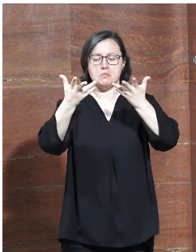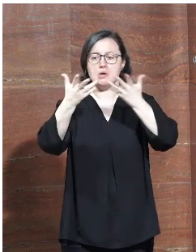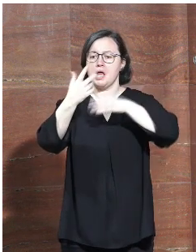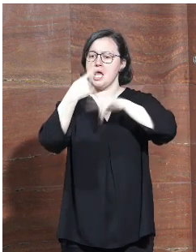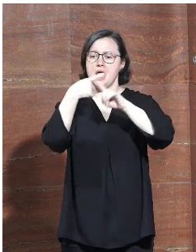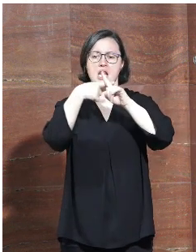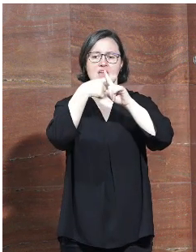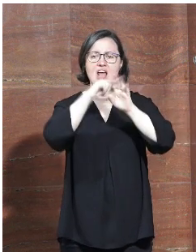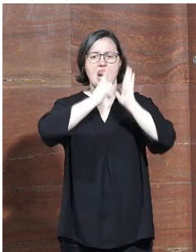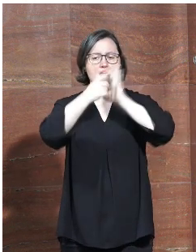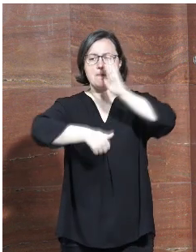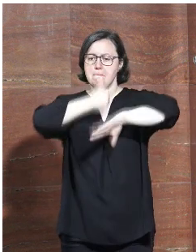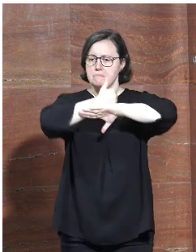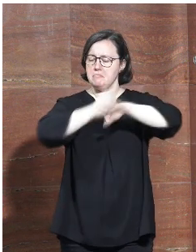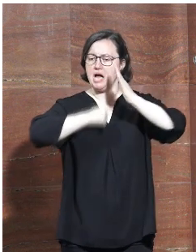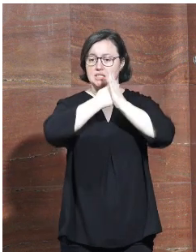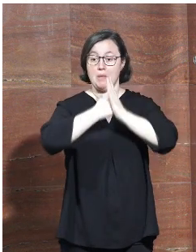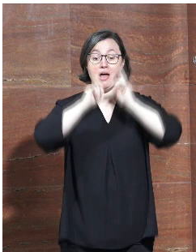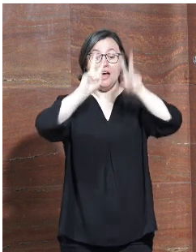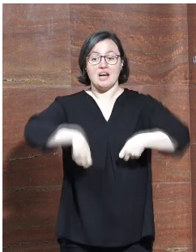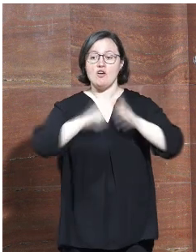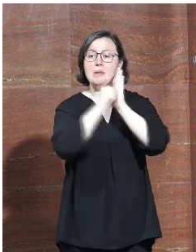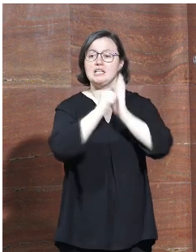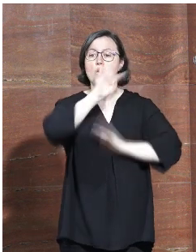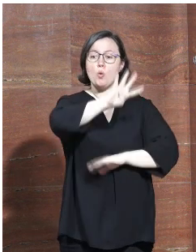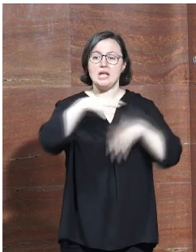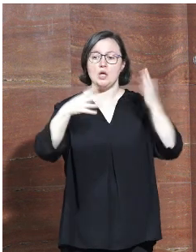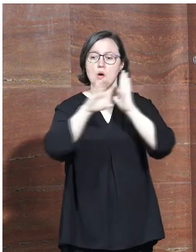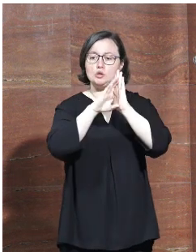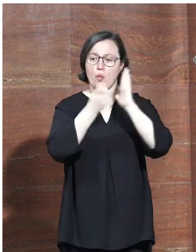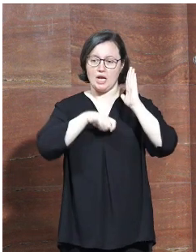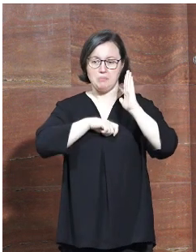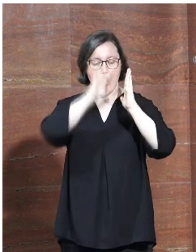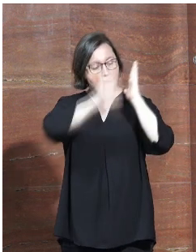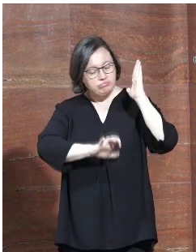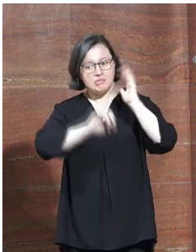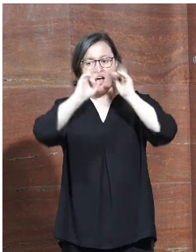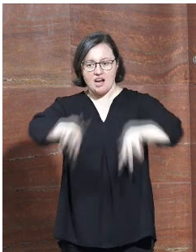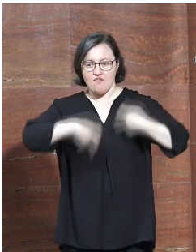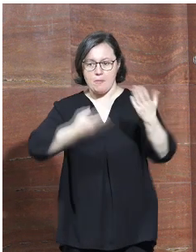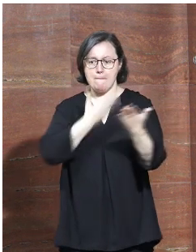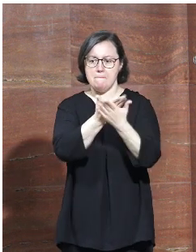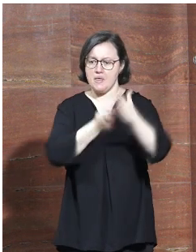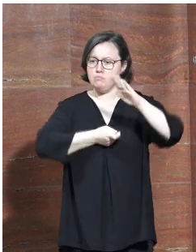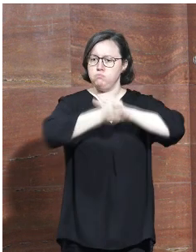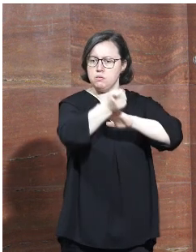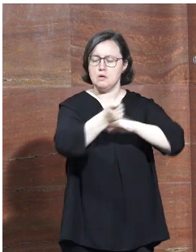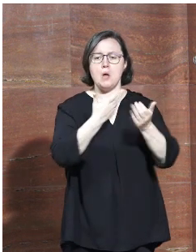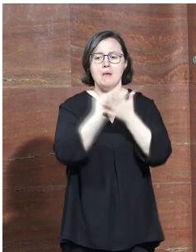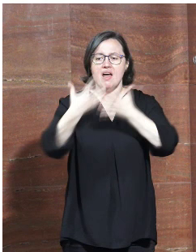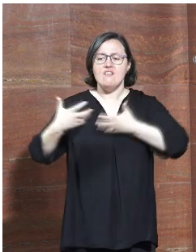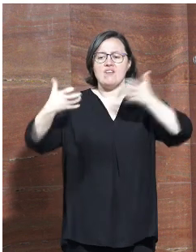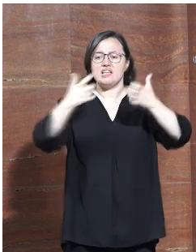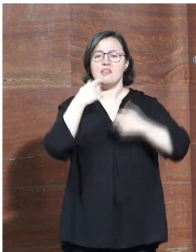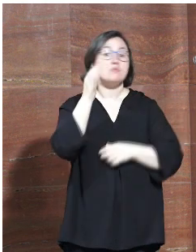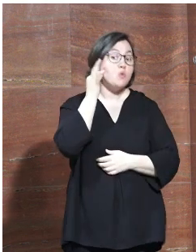máximo nivel normativo con la reforma del artículo 49 de la Constitución que hemos impulsado y que menciona expresamente